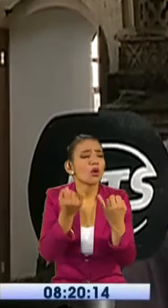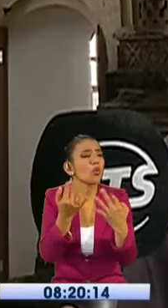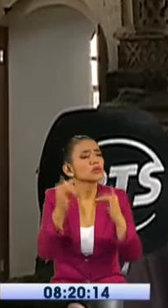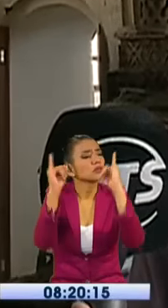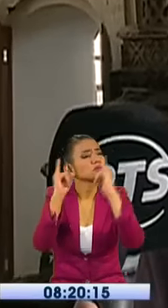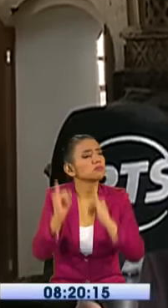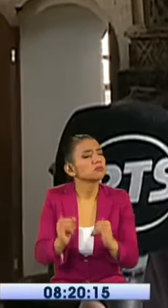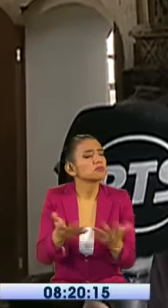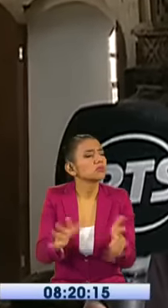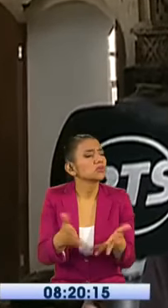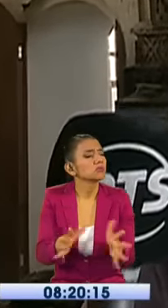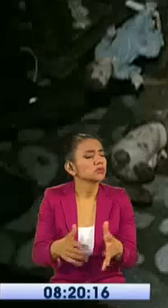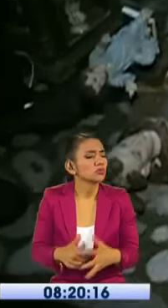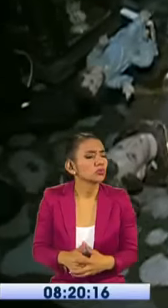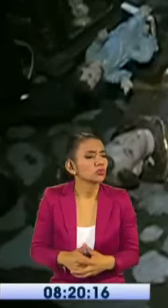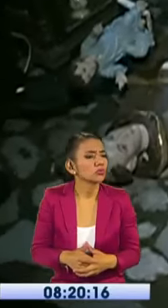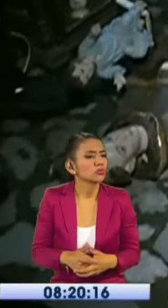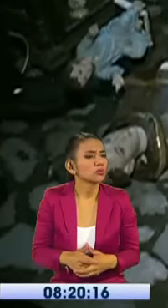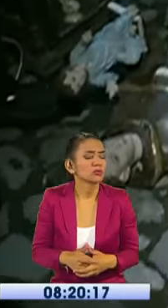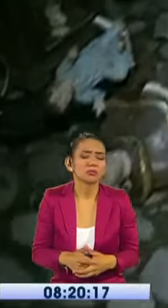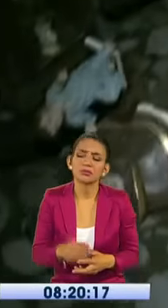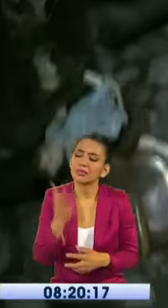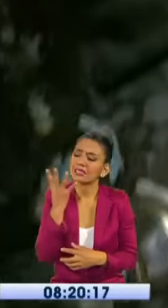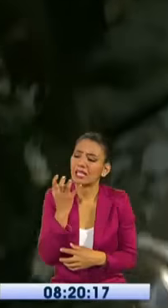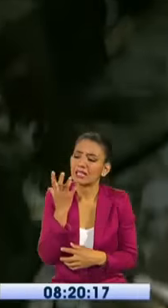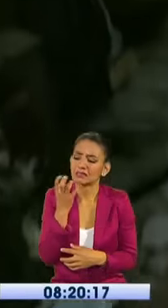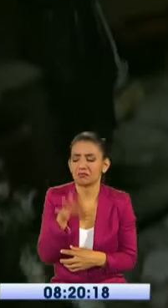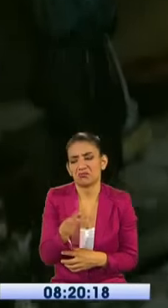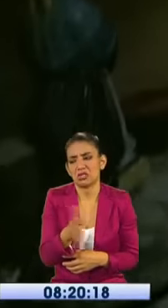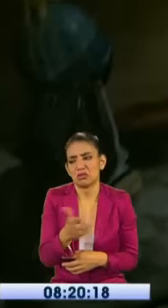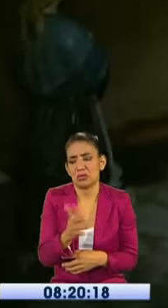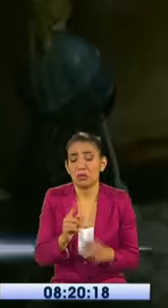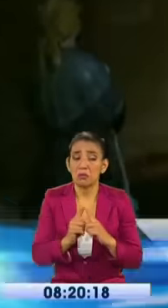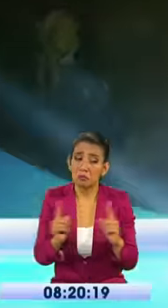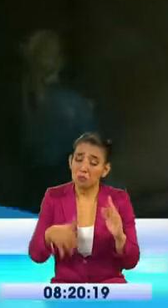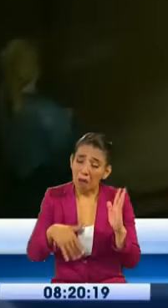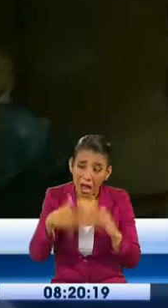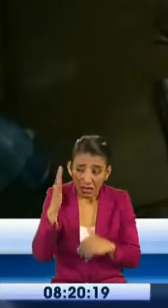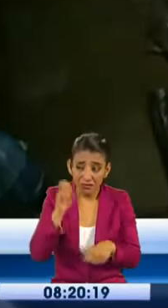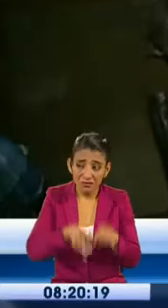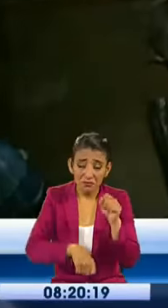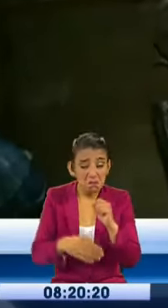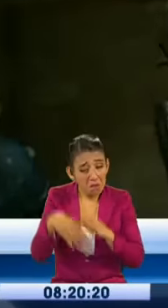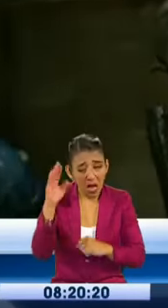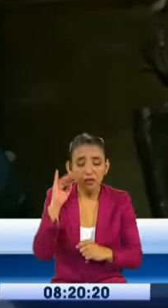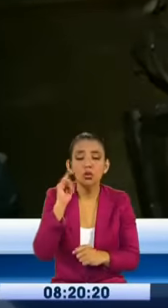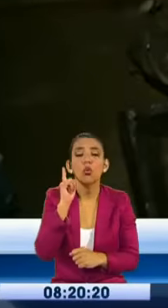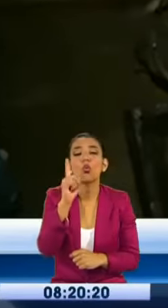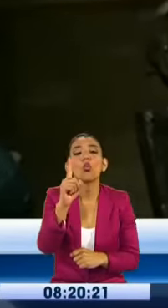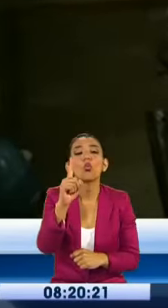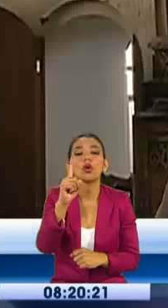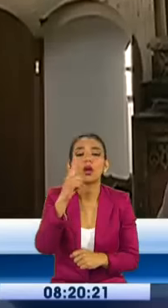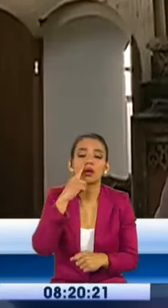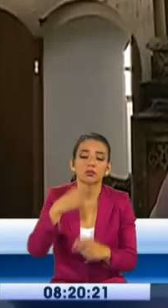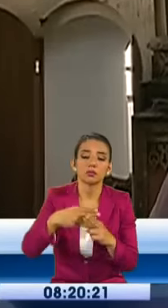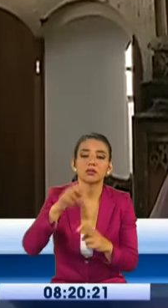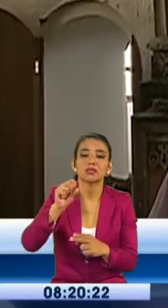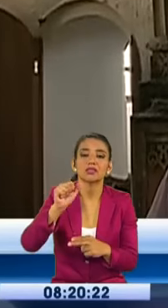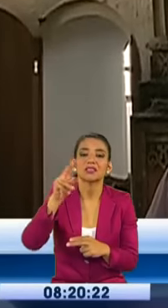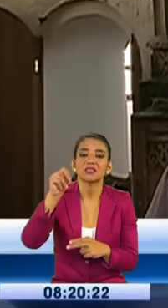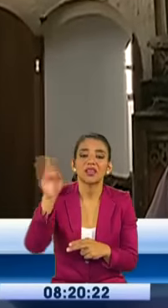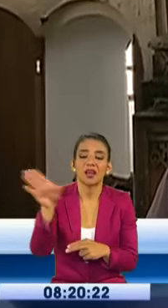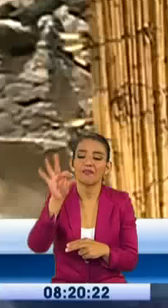más o menos son las que salieron perjudicadas? Como 15, pero de las que están más perjudicadas es una de San Francisco, que está